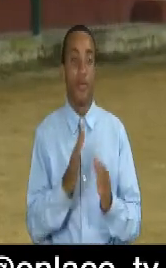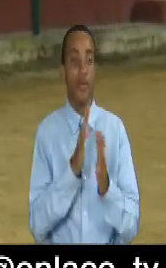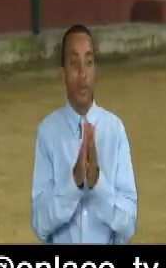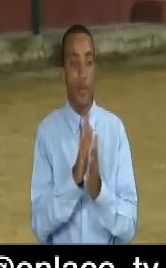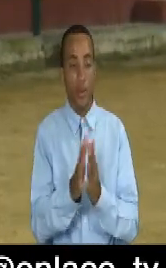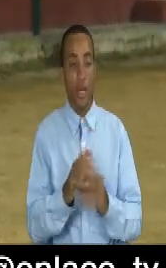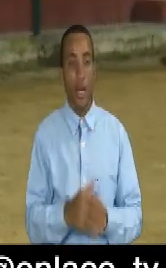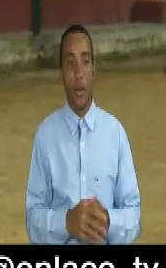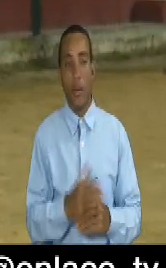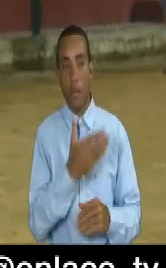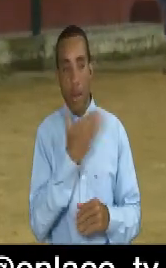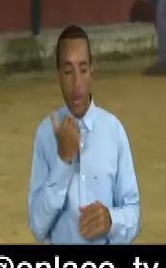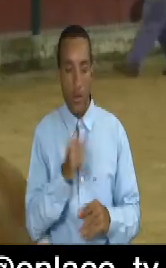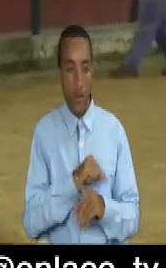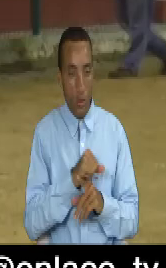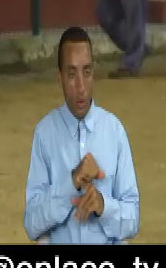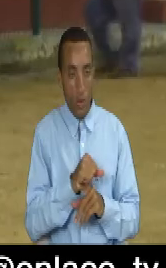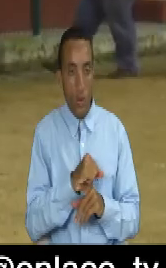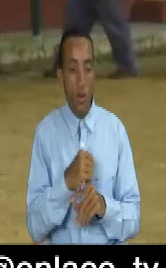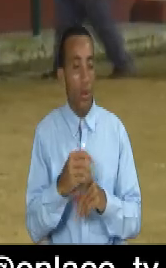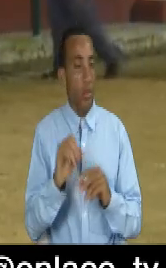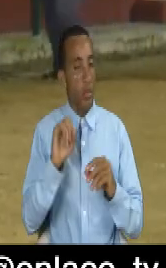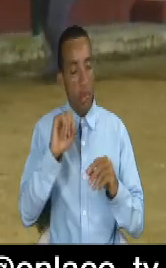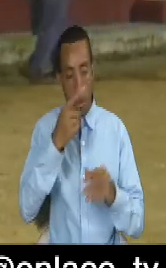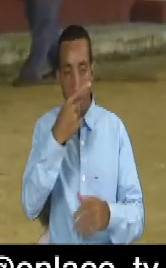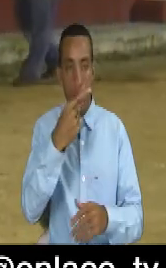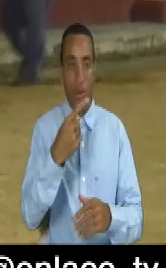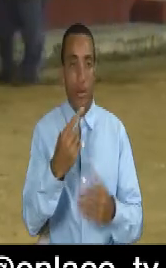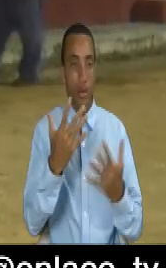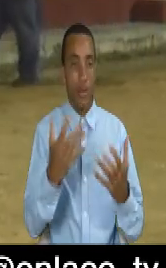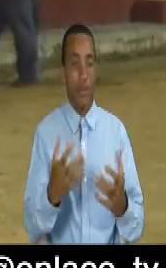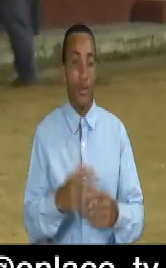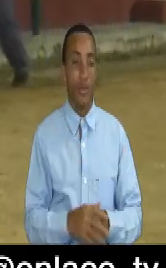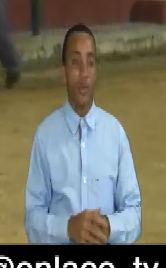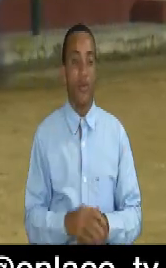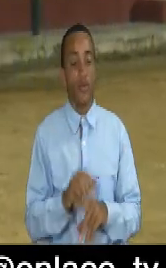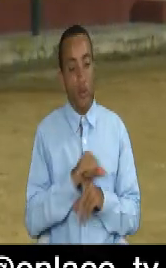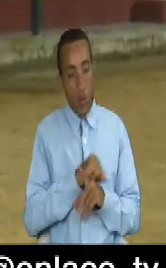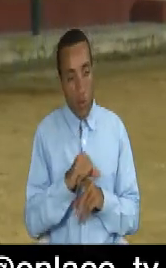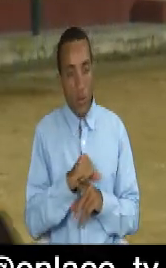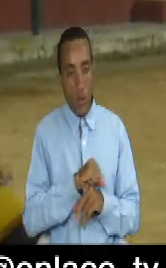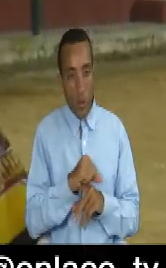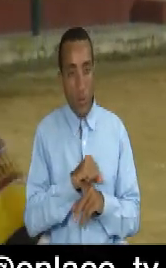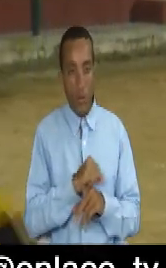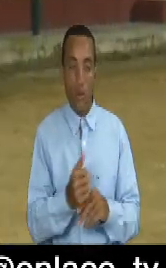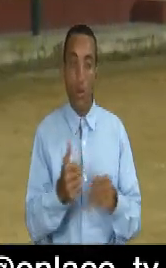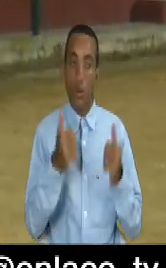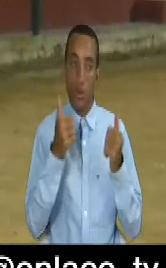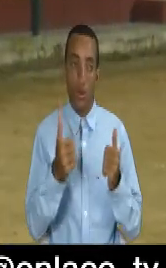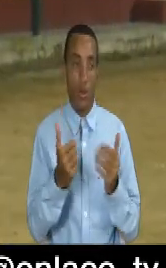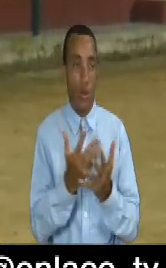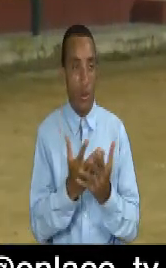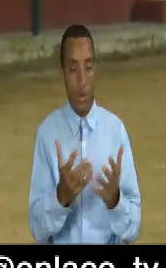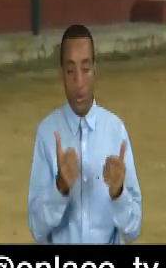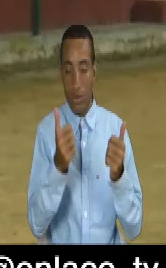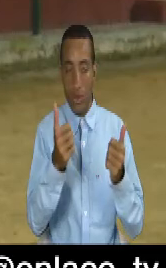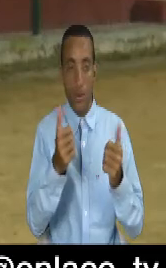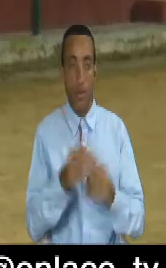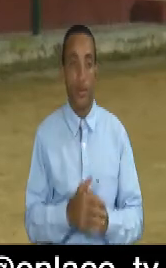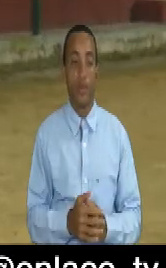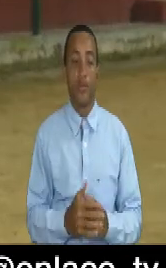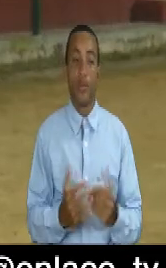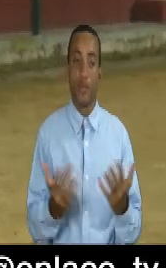posible para permanecer en los primeros puestos. Estamos entrenando, estamos haciendo las cosas bien y pues bueno, esperar